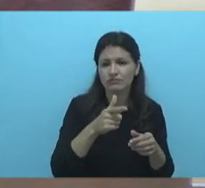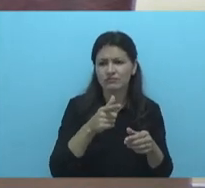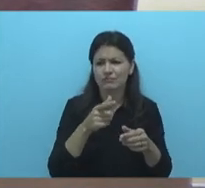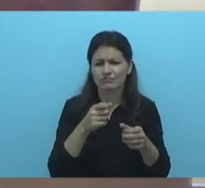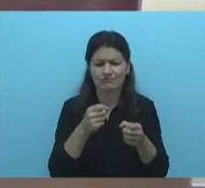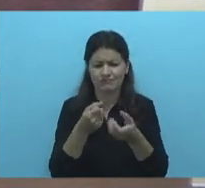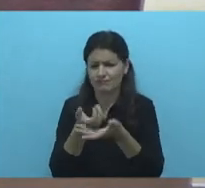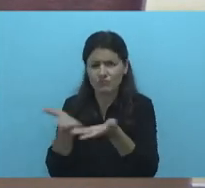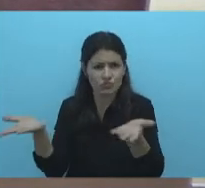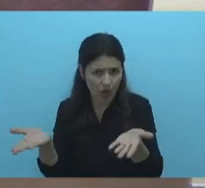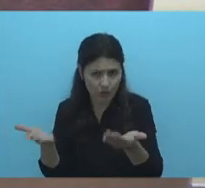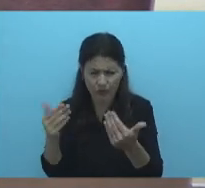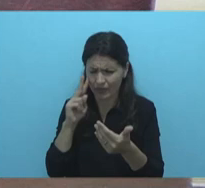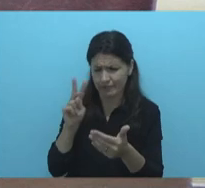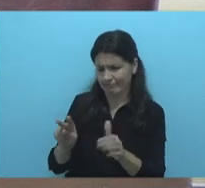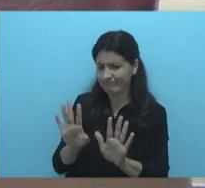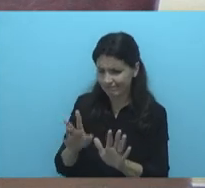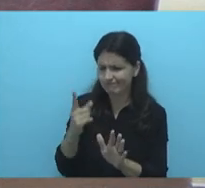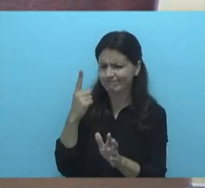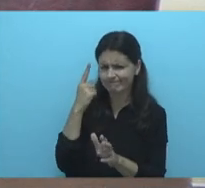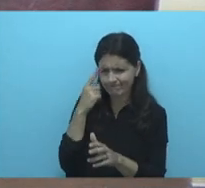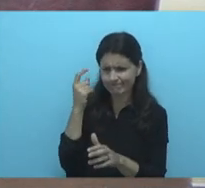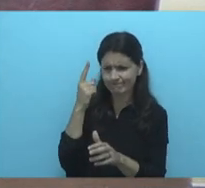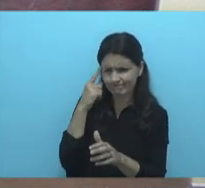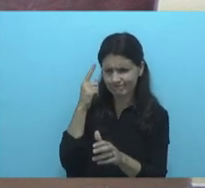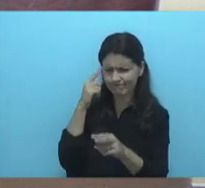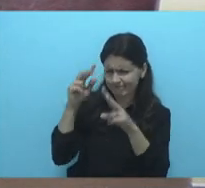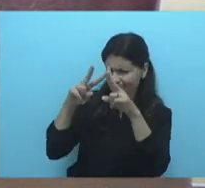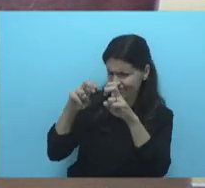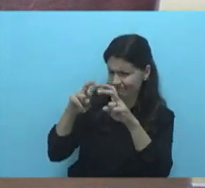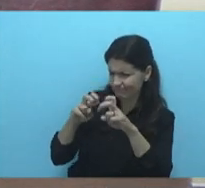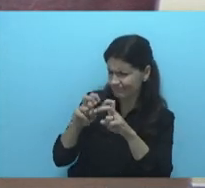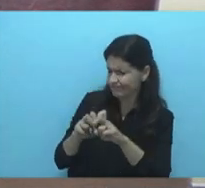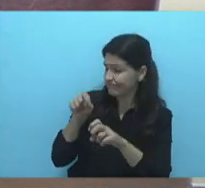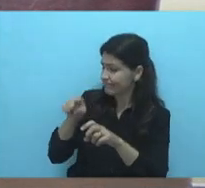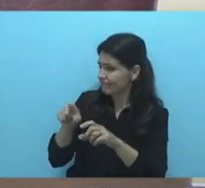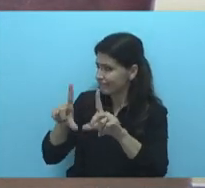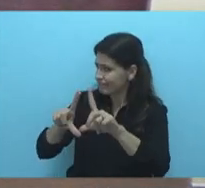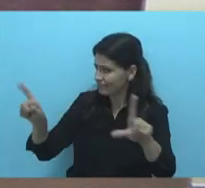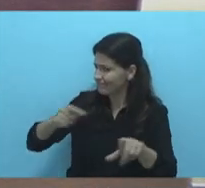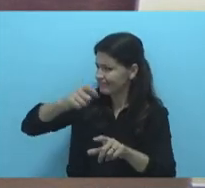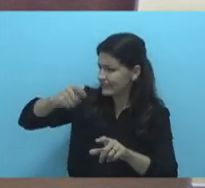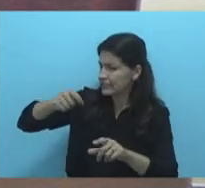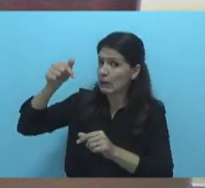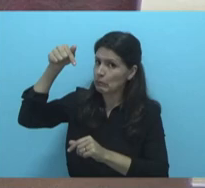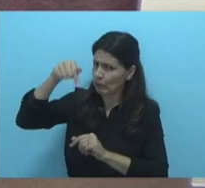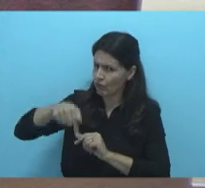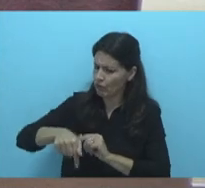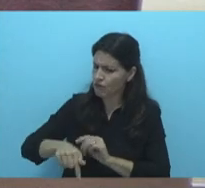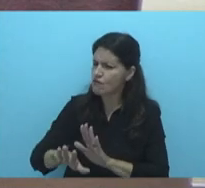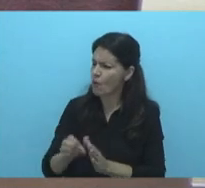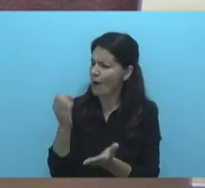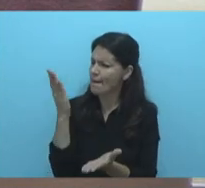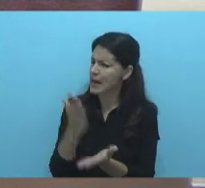allí. Por eso la declaración es muy bienvenida, pero hay que ver la profundidad de ese texto. Es un texto de una